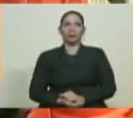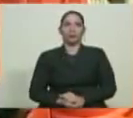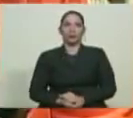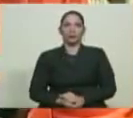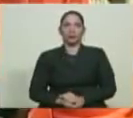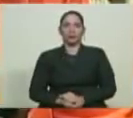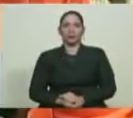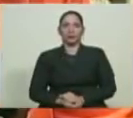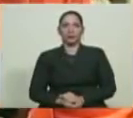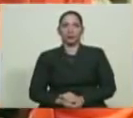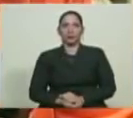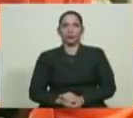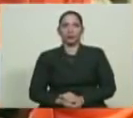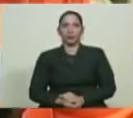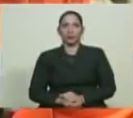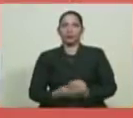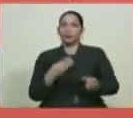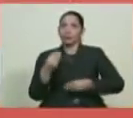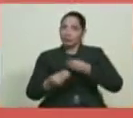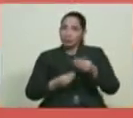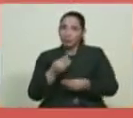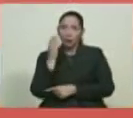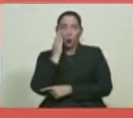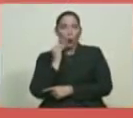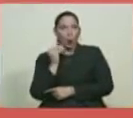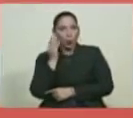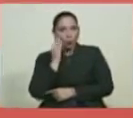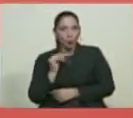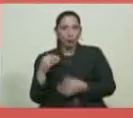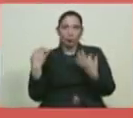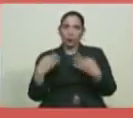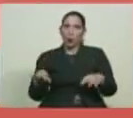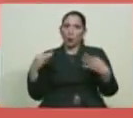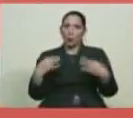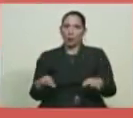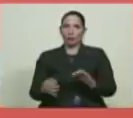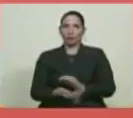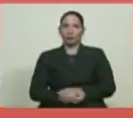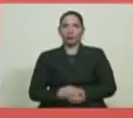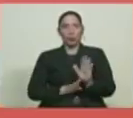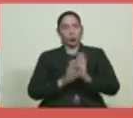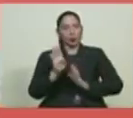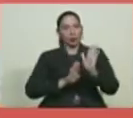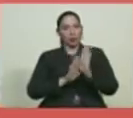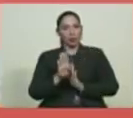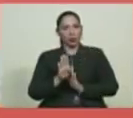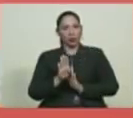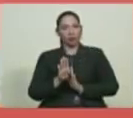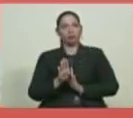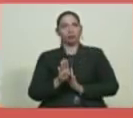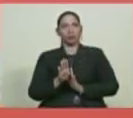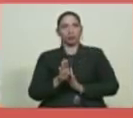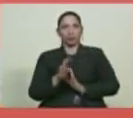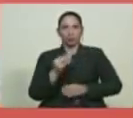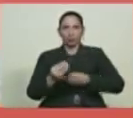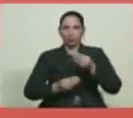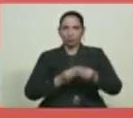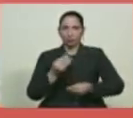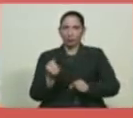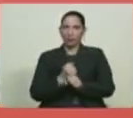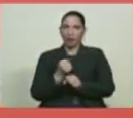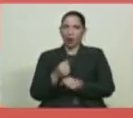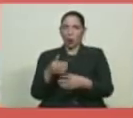allá, a que se haga una costumbre y que se haga normal que se desarrollen estas subastas en el